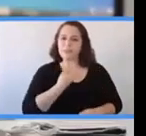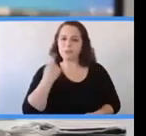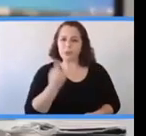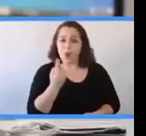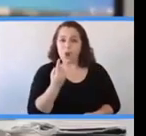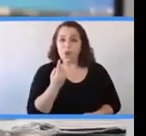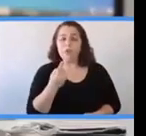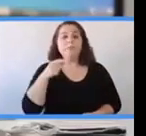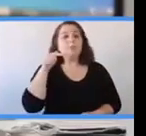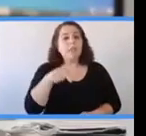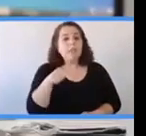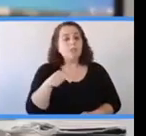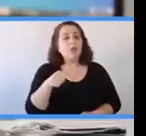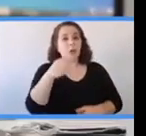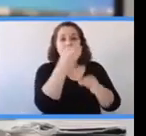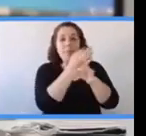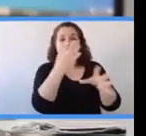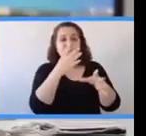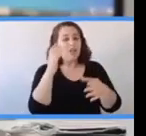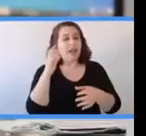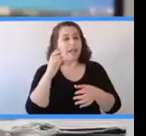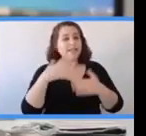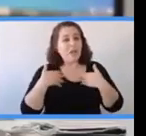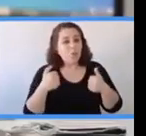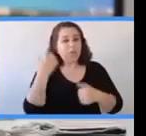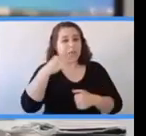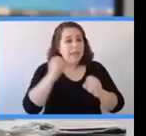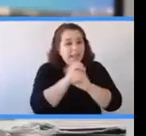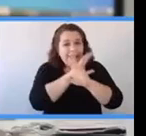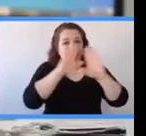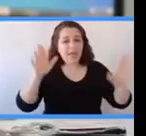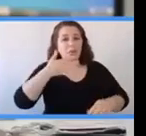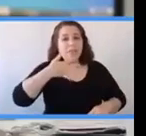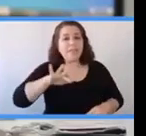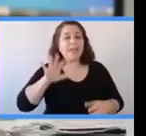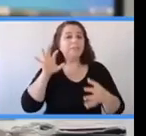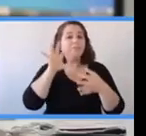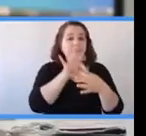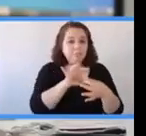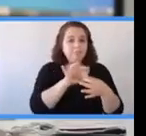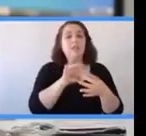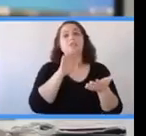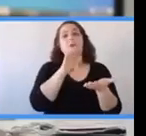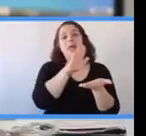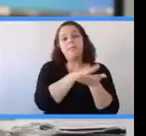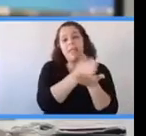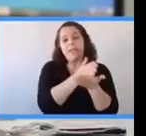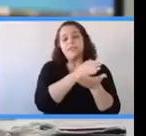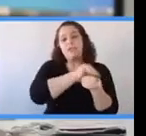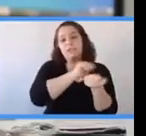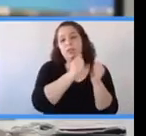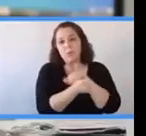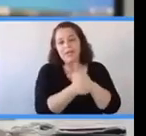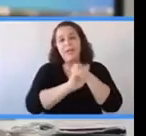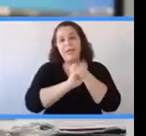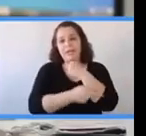priori. Eso es la presunción de capacidad y eso debe estar súper claro para todo el personal de salud, para cuando tratamos especialmente temas